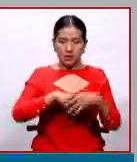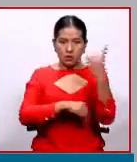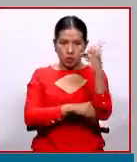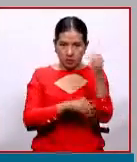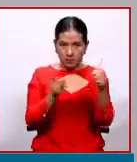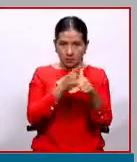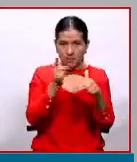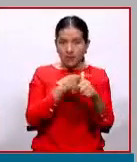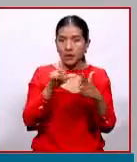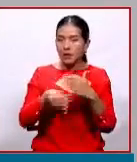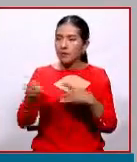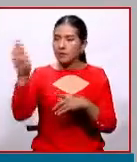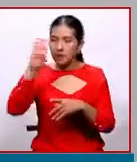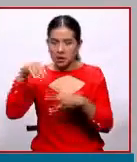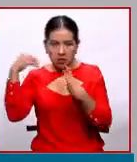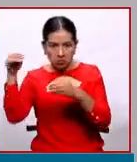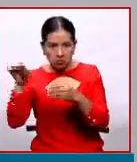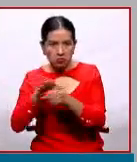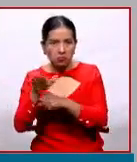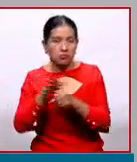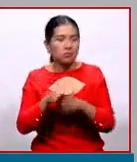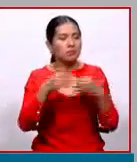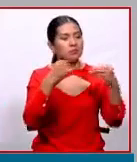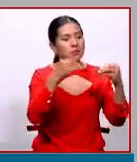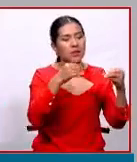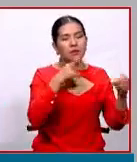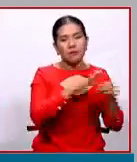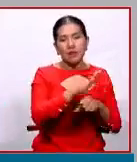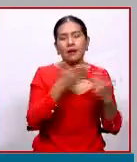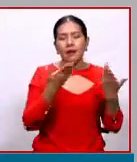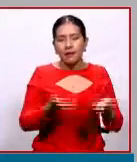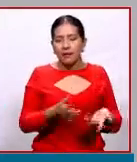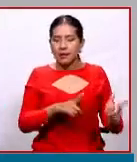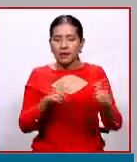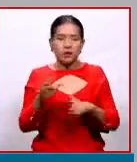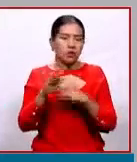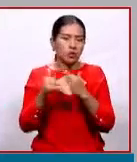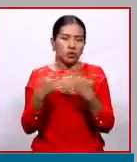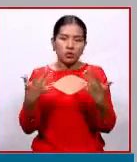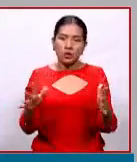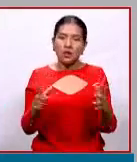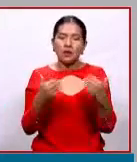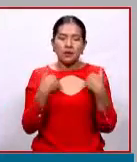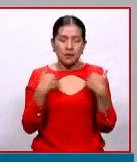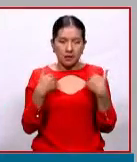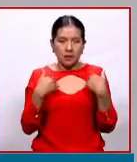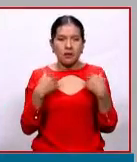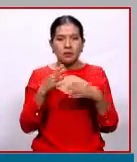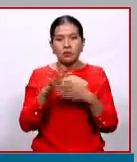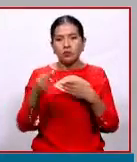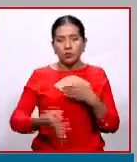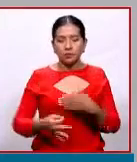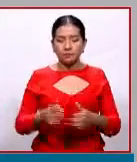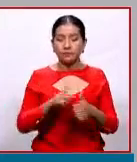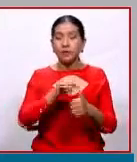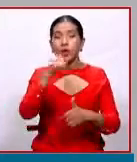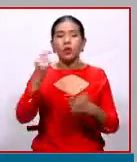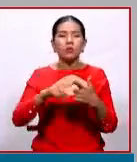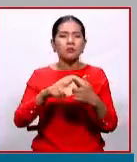de Argentina están garantizados. Eso es algo que ya está cerrado. Y bueno, respecto a la segunda